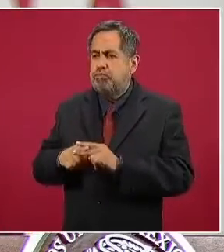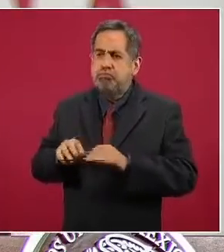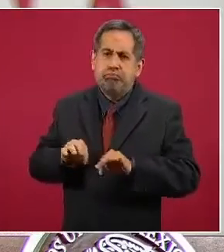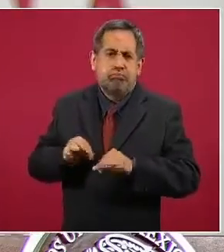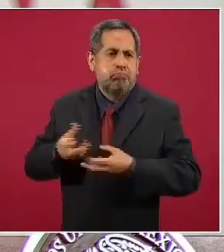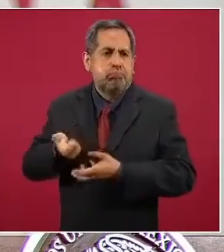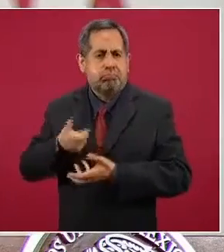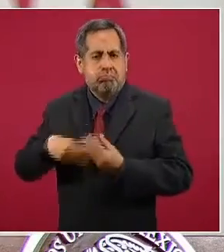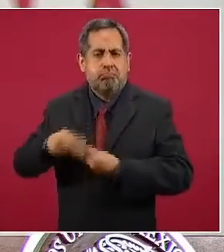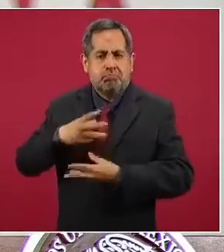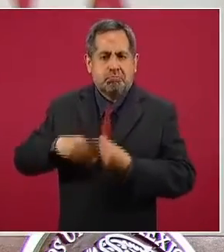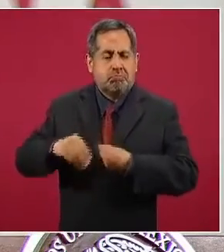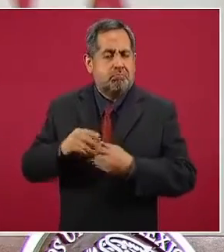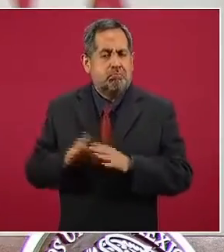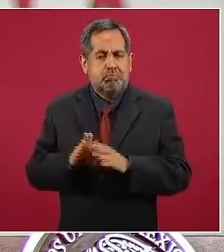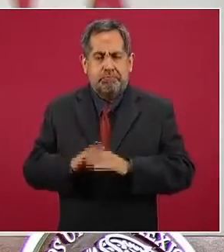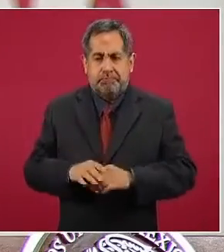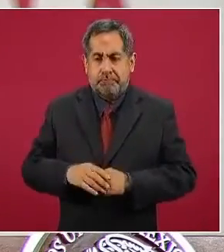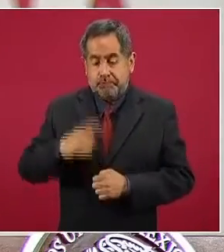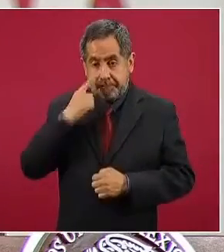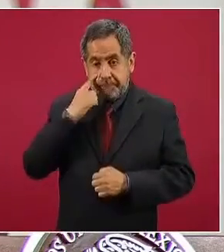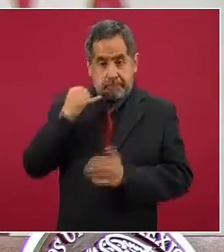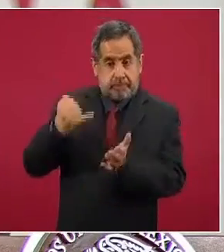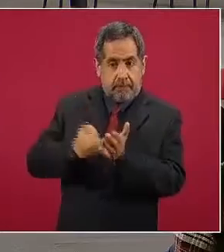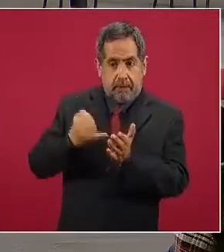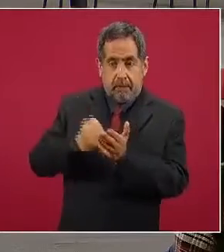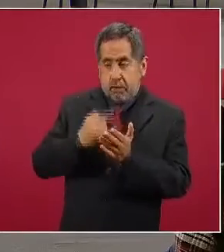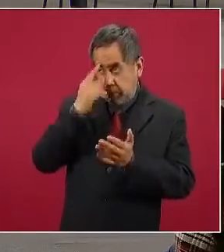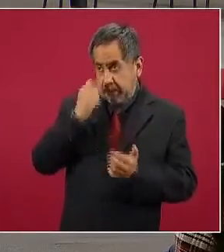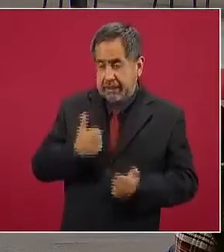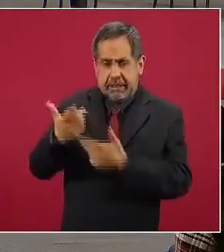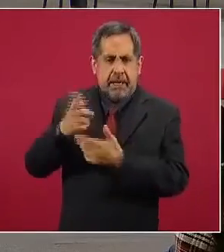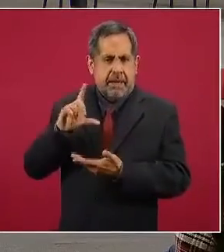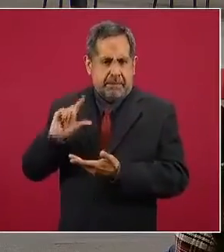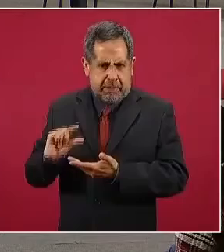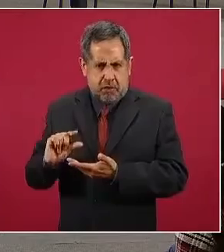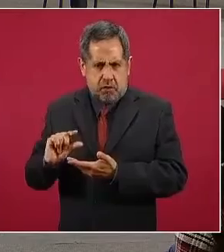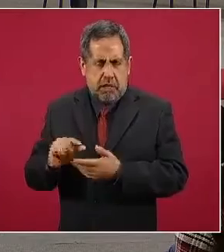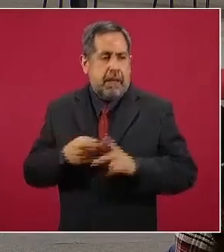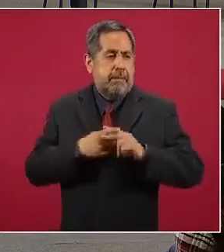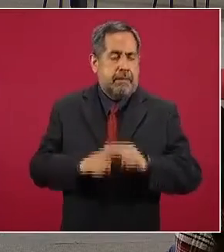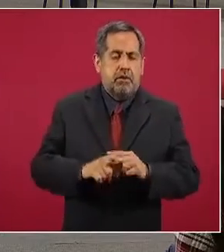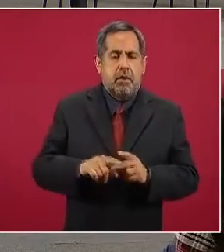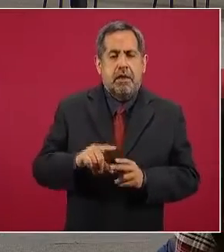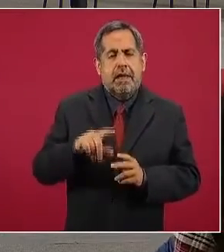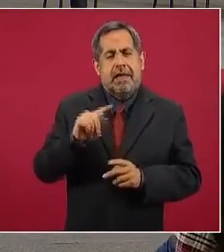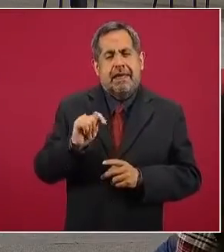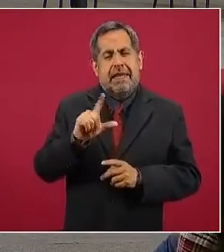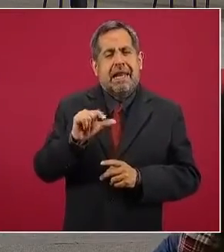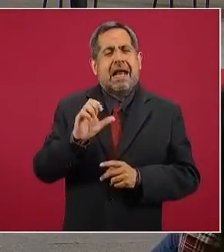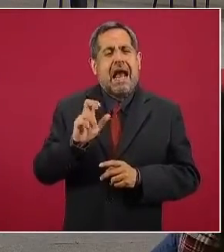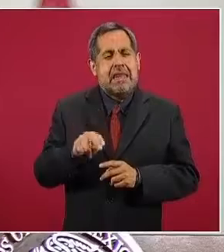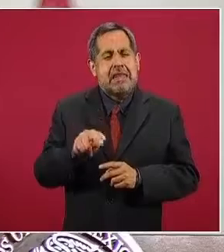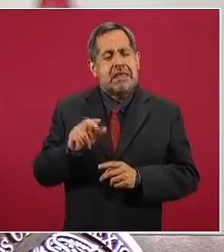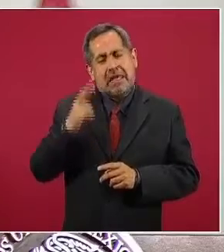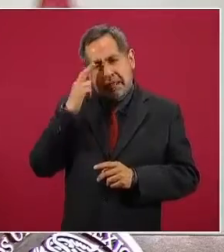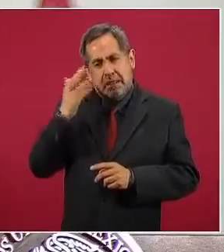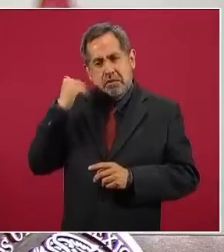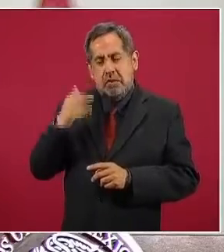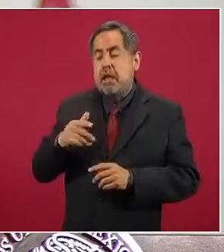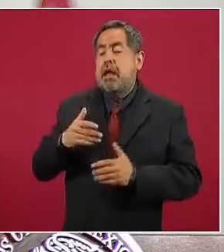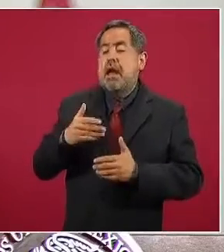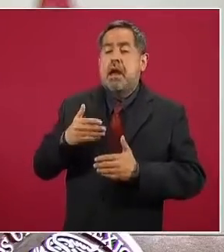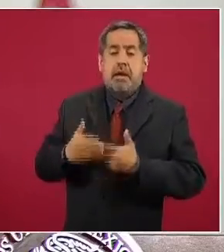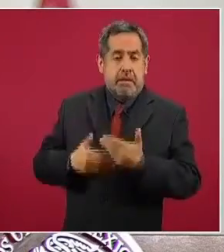años. Aun cuando el impacto del impuesto general a las importaciones es menor a partir del Tratado de Libre Comercio y afecta de manera ya en